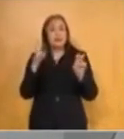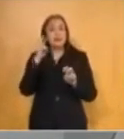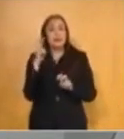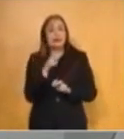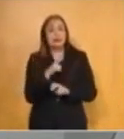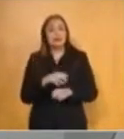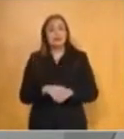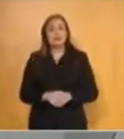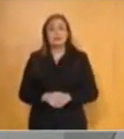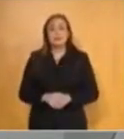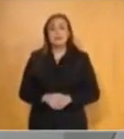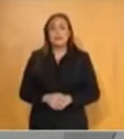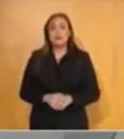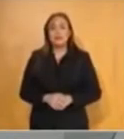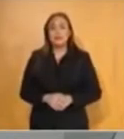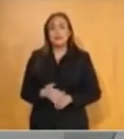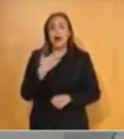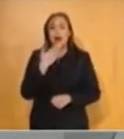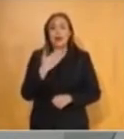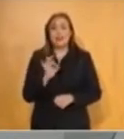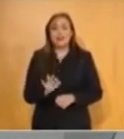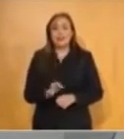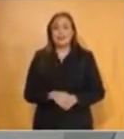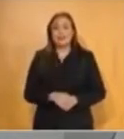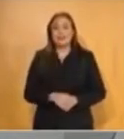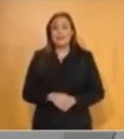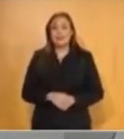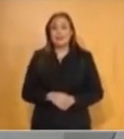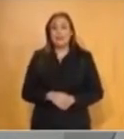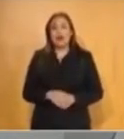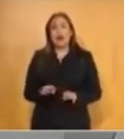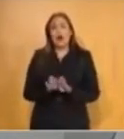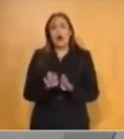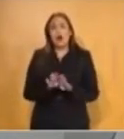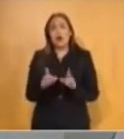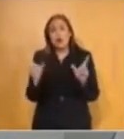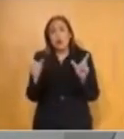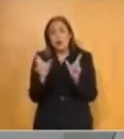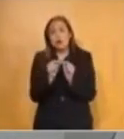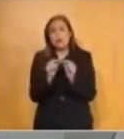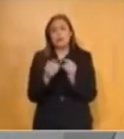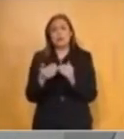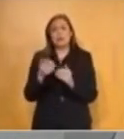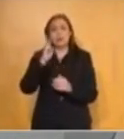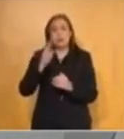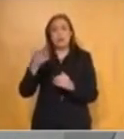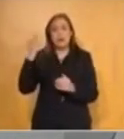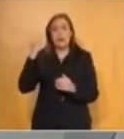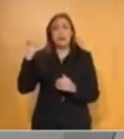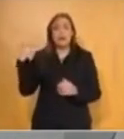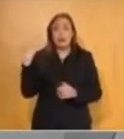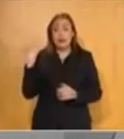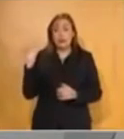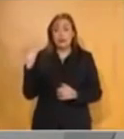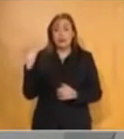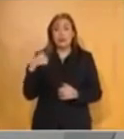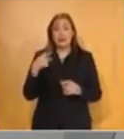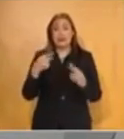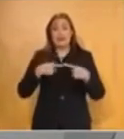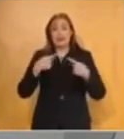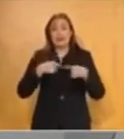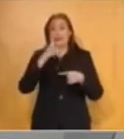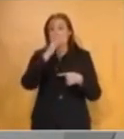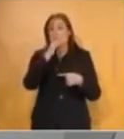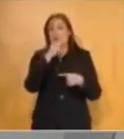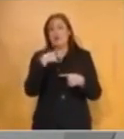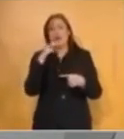¿ok? Bien, como recapitulación de lo que vimos ayer y el lunes, para las personas que no pudieron desafortunadamente